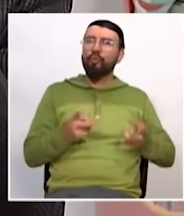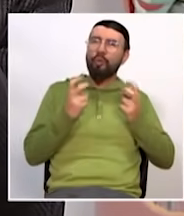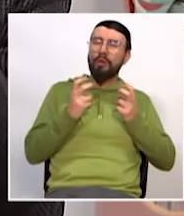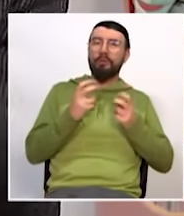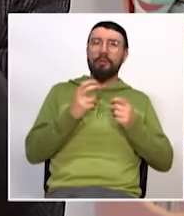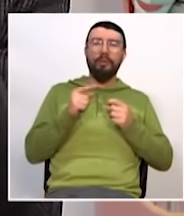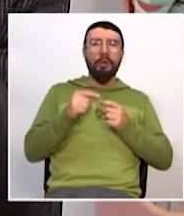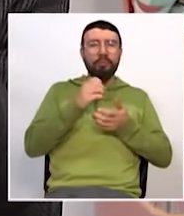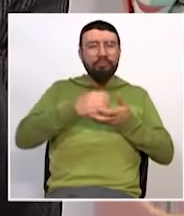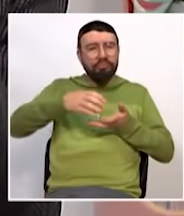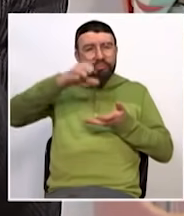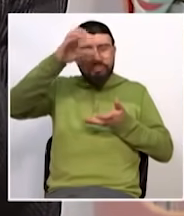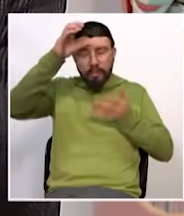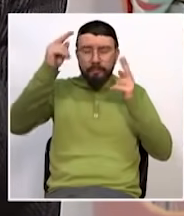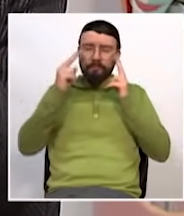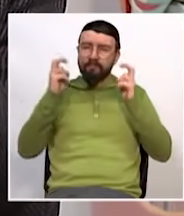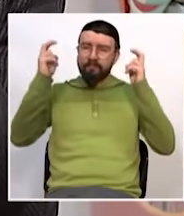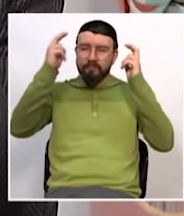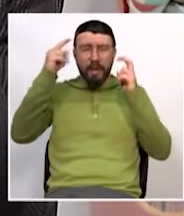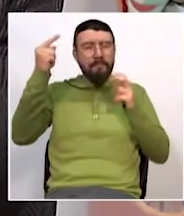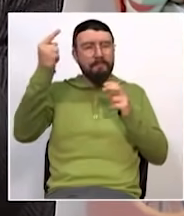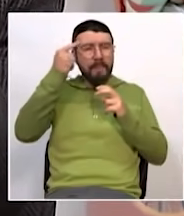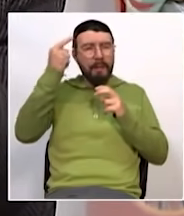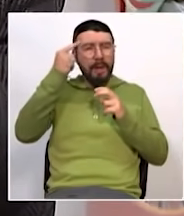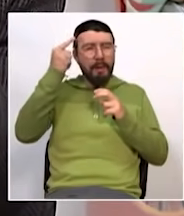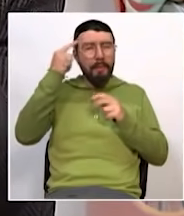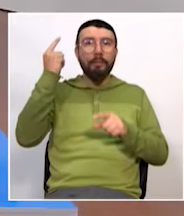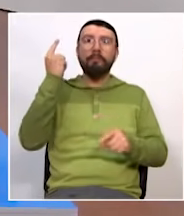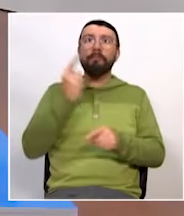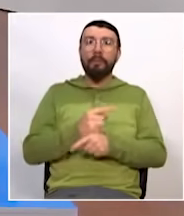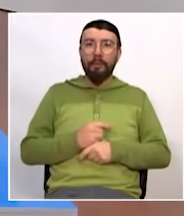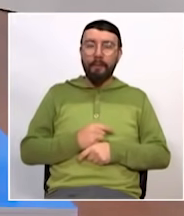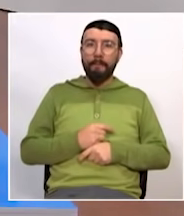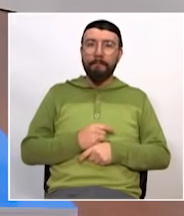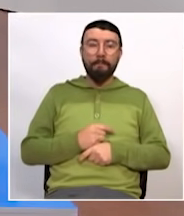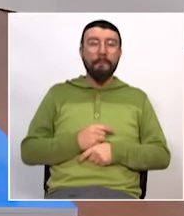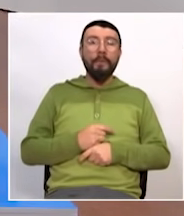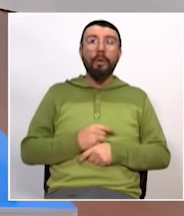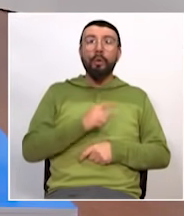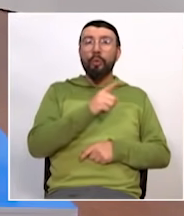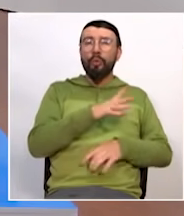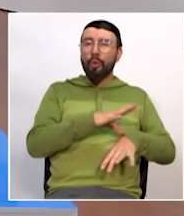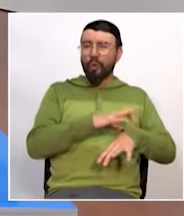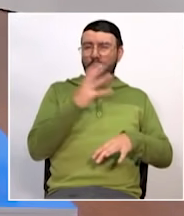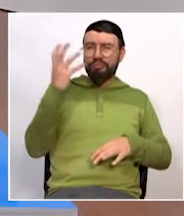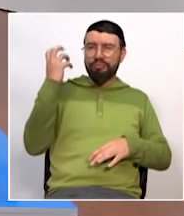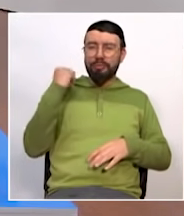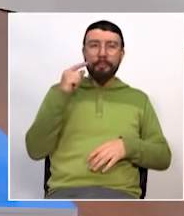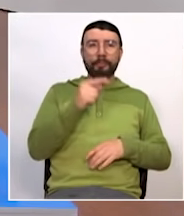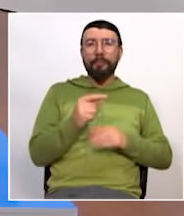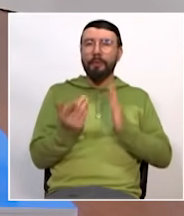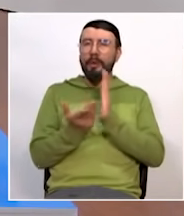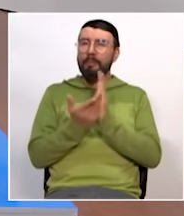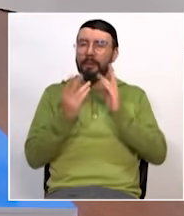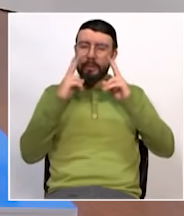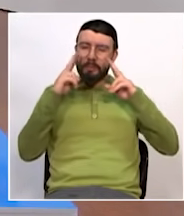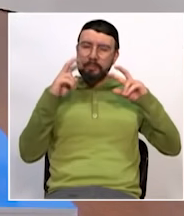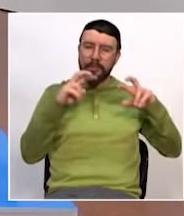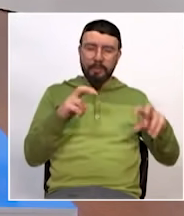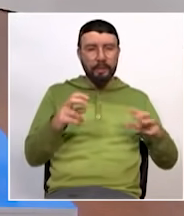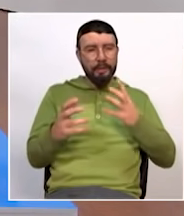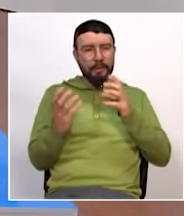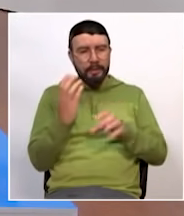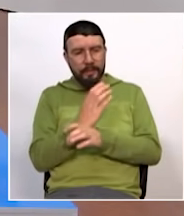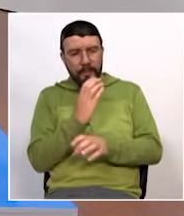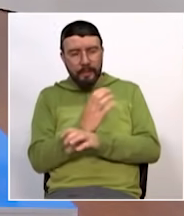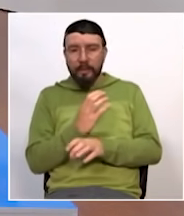conocimiento y grabaron la corteza cerebral ni el doctor llinás en sus investigaciones científicas ha logrado descubrir por